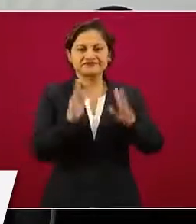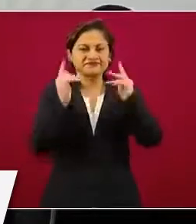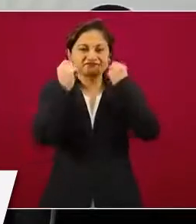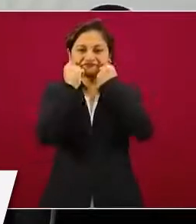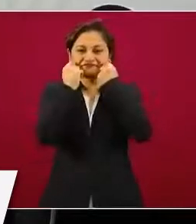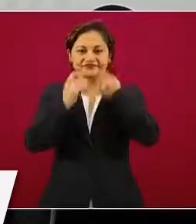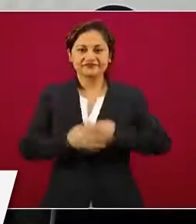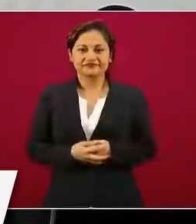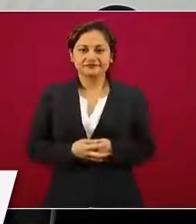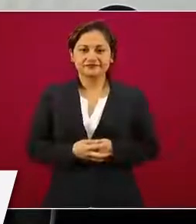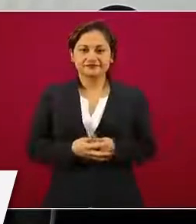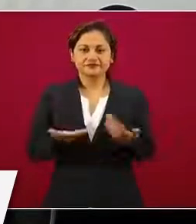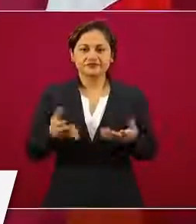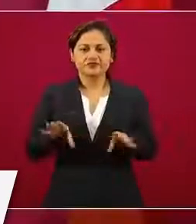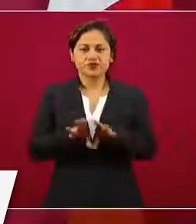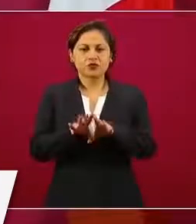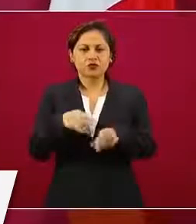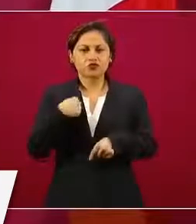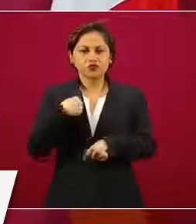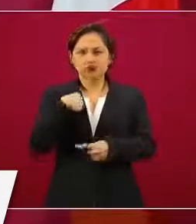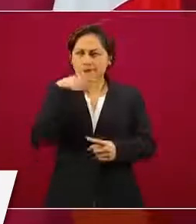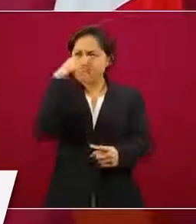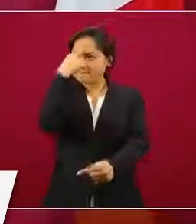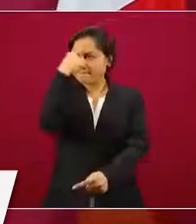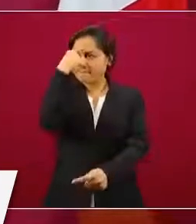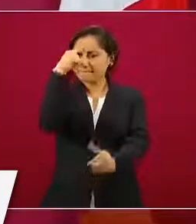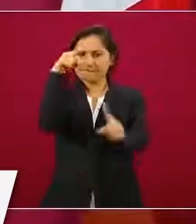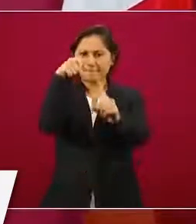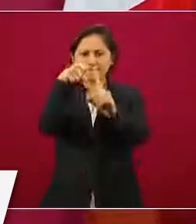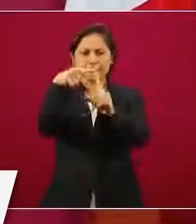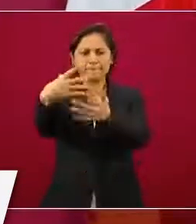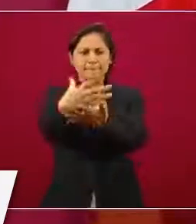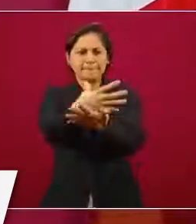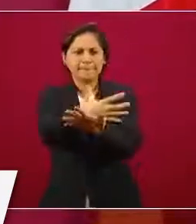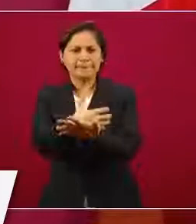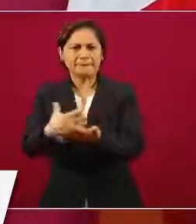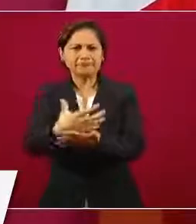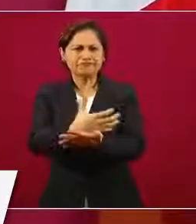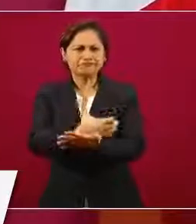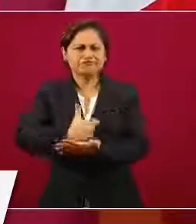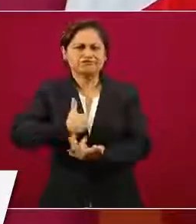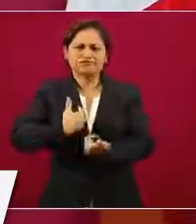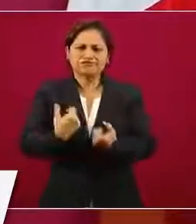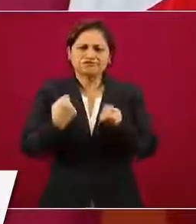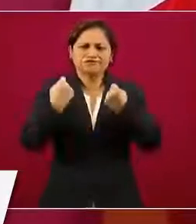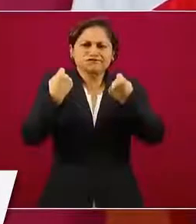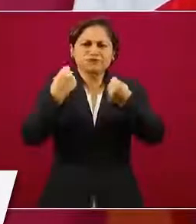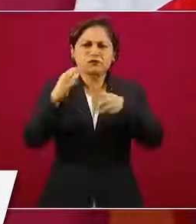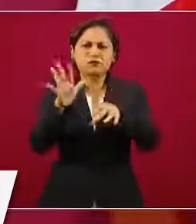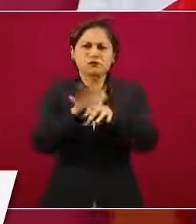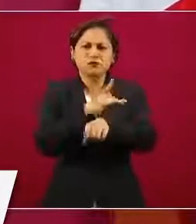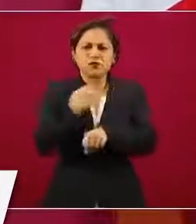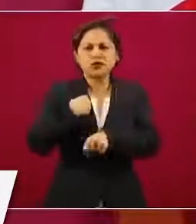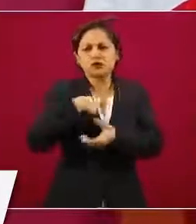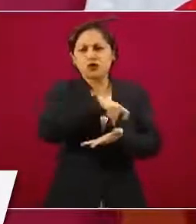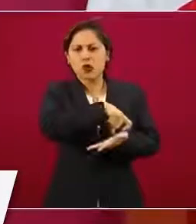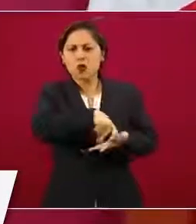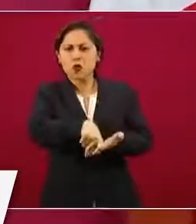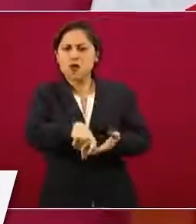triunfar a toda costa, porque necesitamos traer ropa de marca, necesitamos